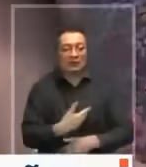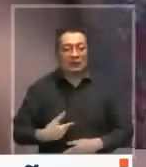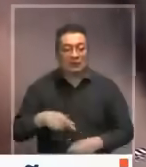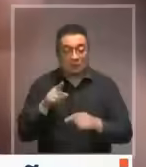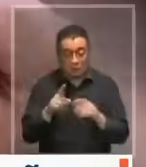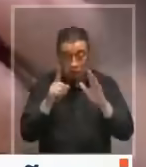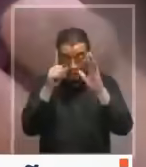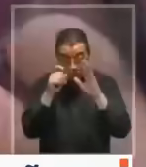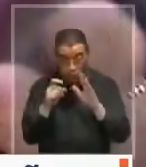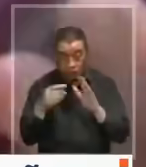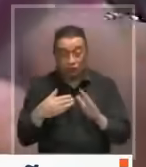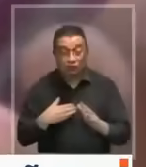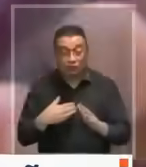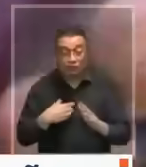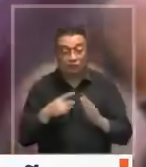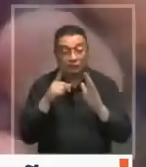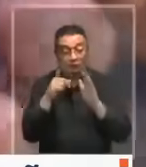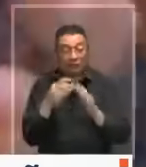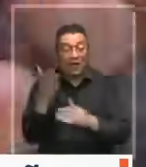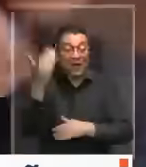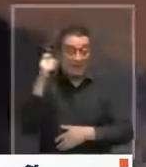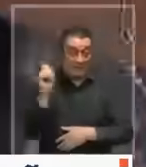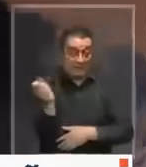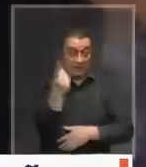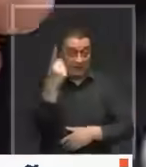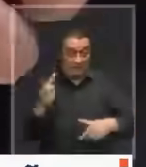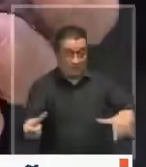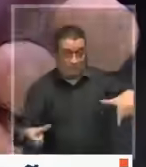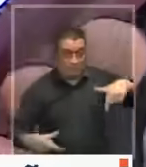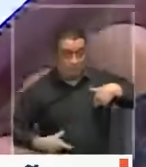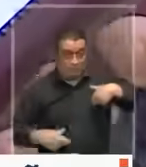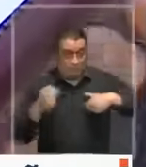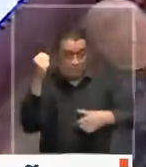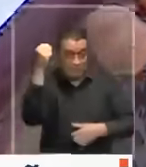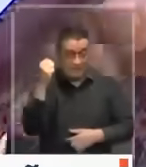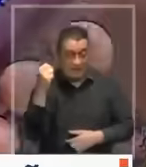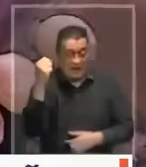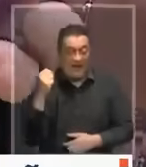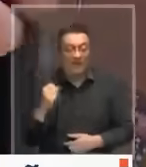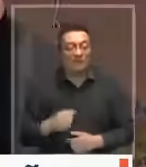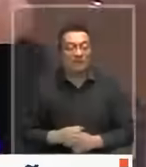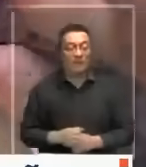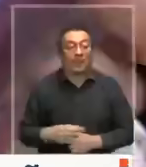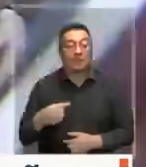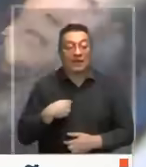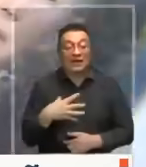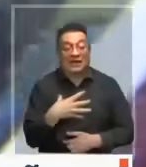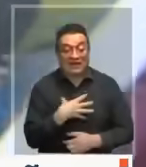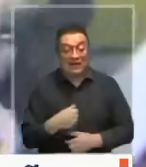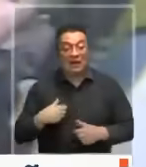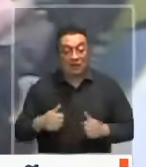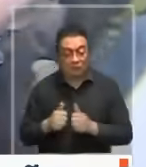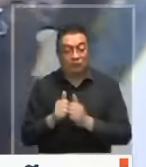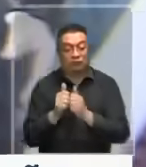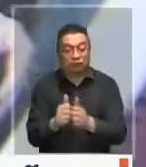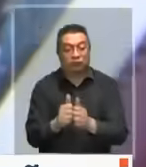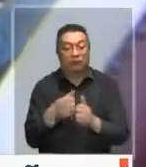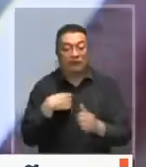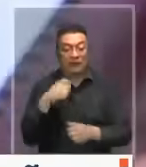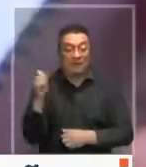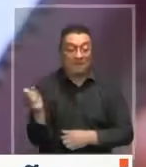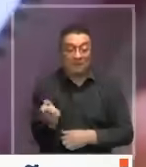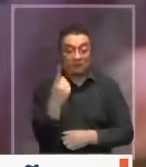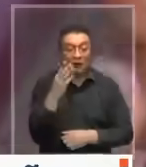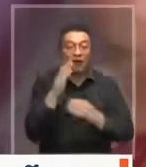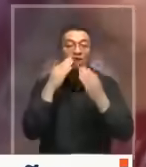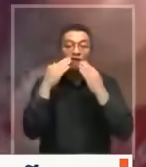la tomé cuando, en el primer gobierno de Piñera. Mi hija me llevó cuando nos dio el primer